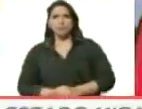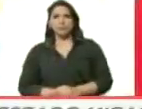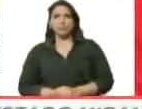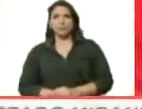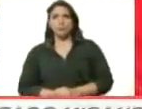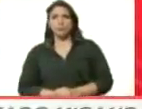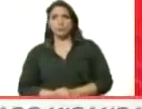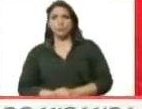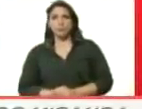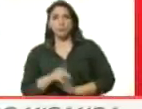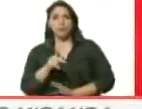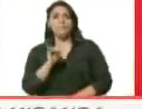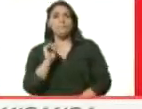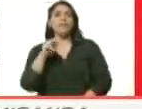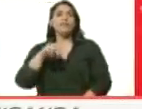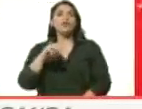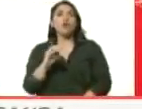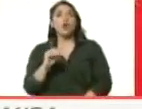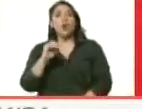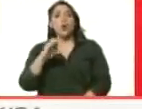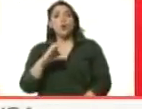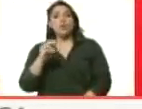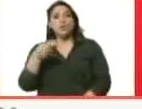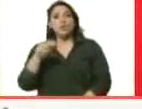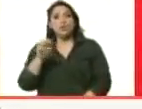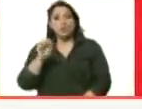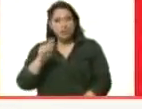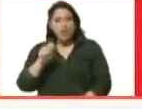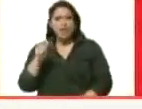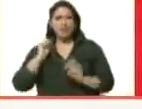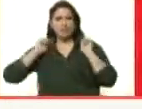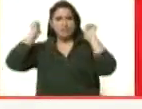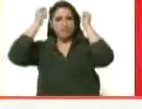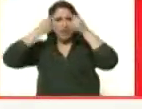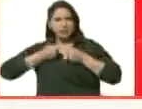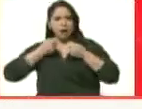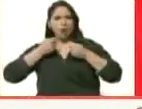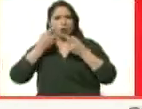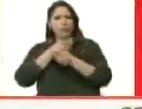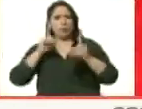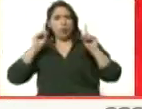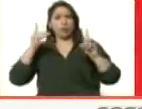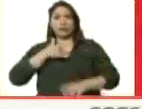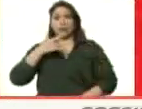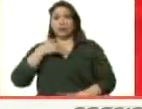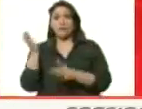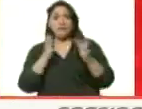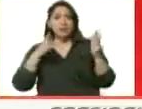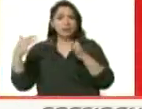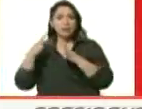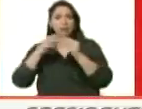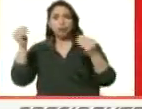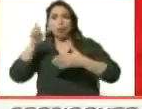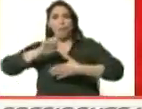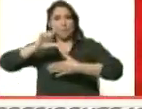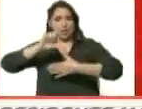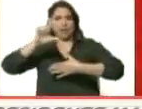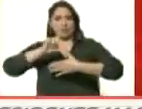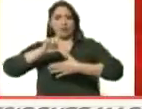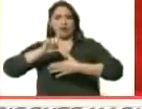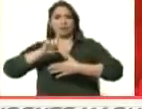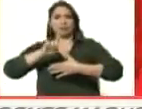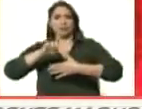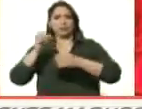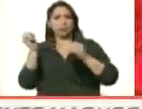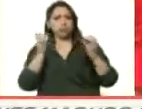los pinochetistas disfrazados de demócratas. Se siente la brisa en toda América. Y no es la brisa de bolivariana porque es Bolívar,